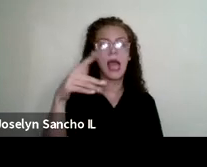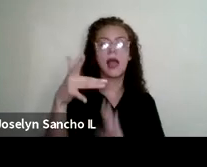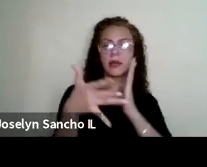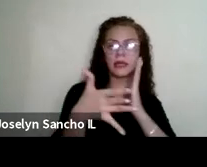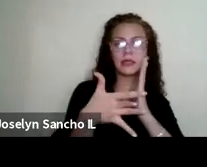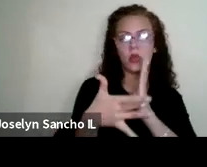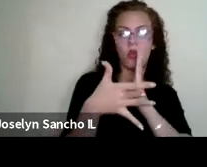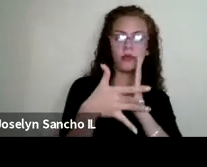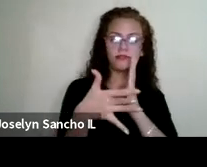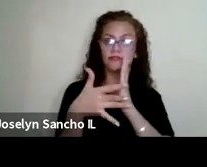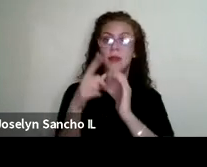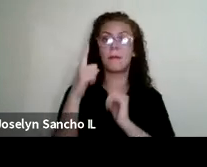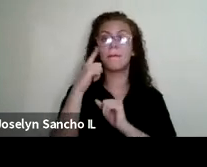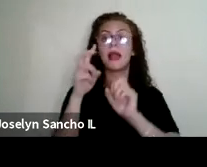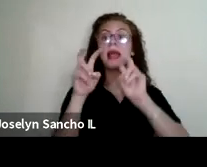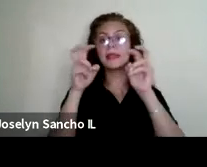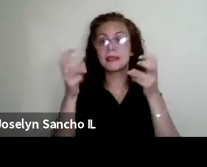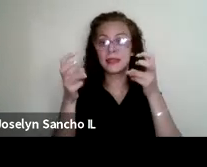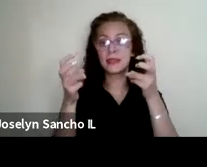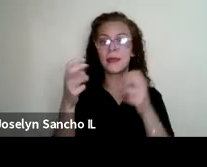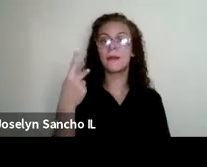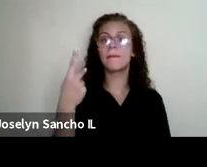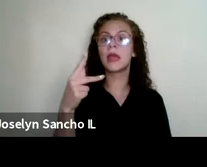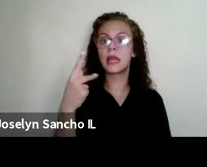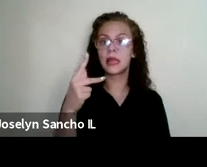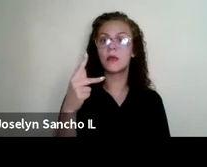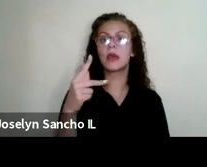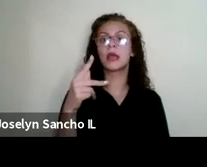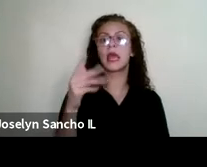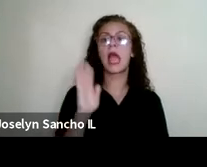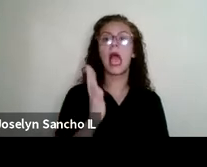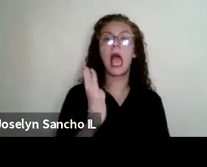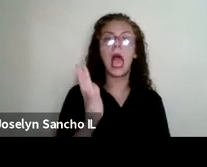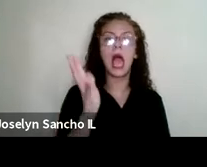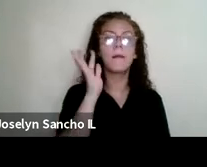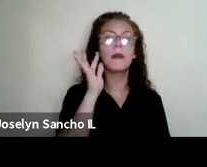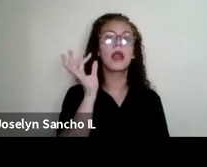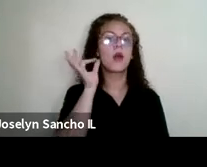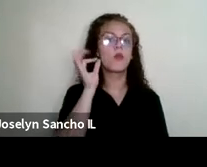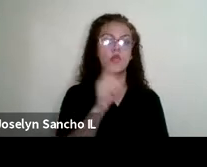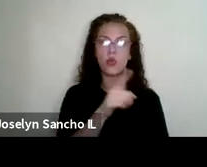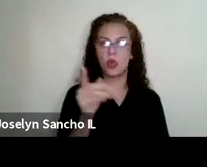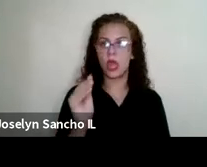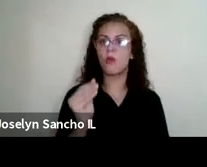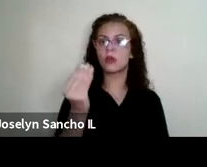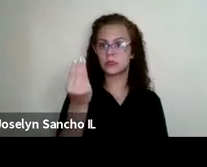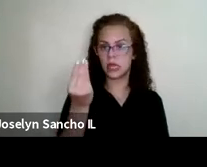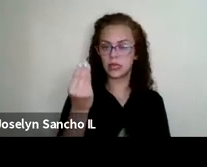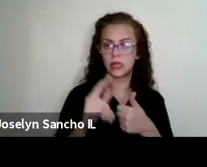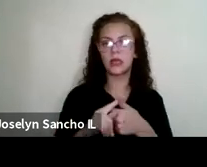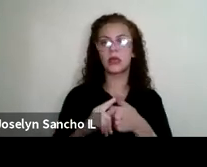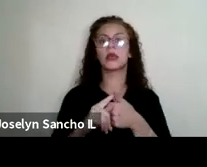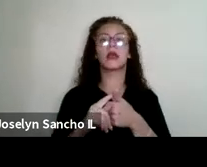tecnológica para el tema del peligro de andar en la calle para las chicas adolescentes.